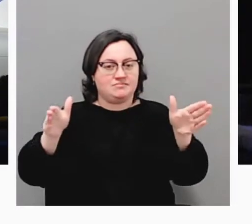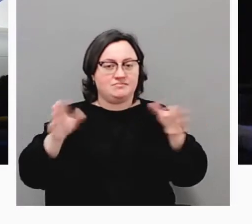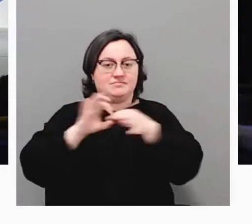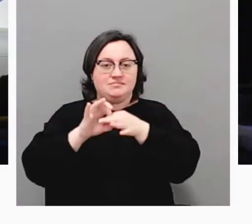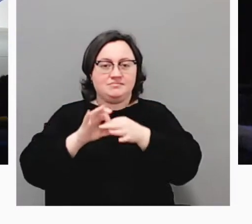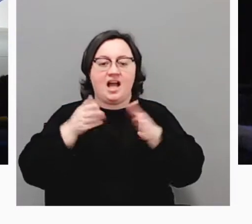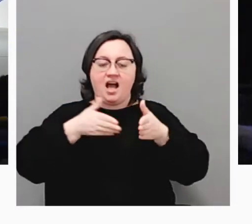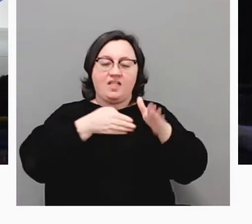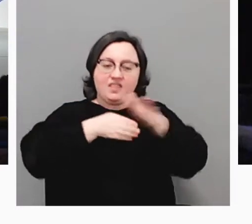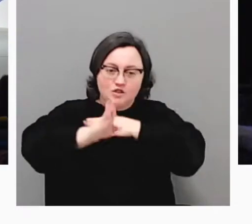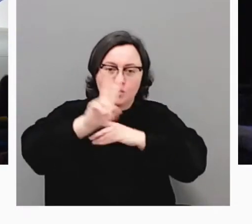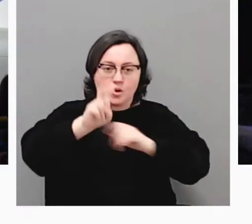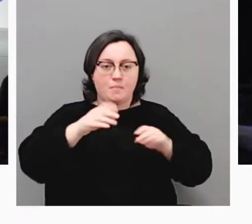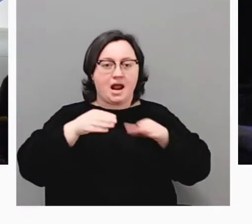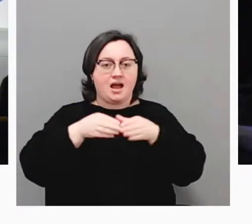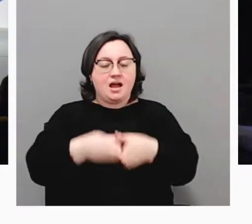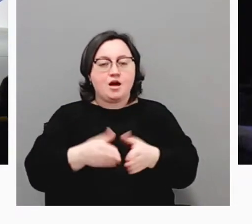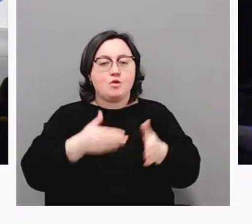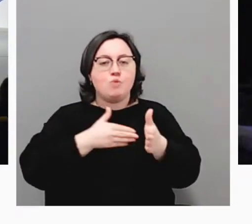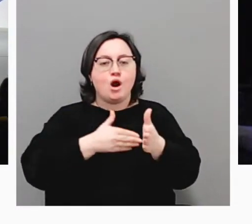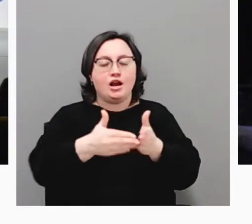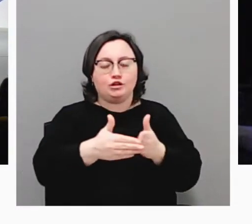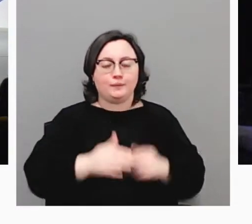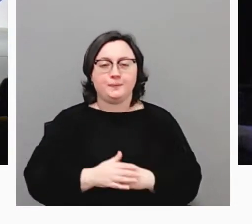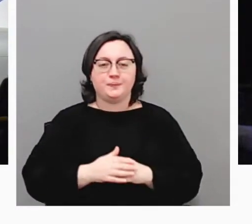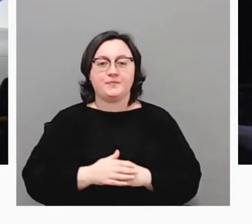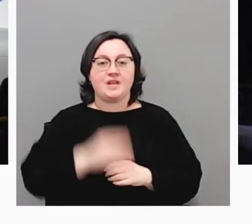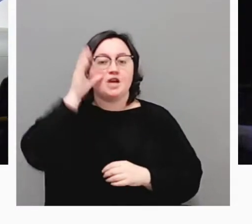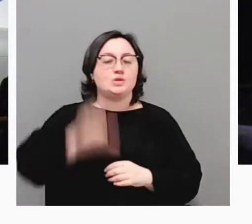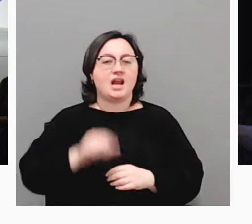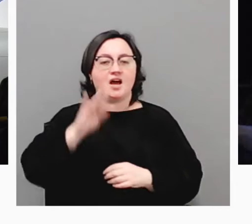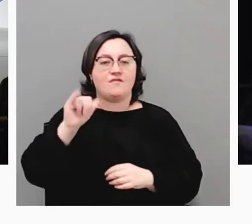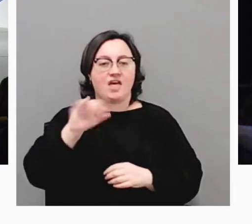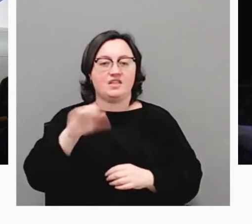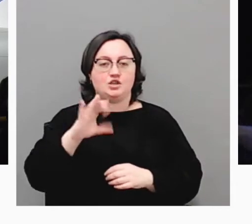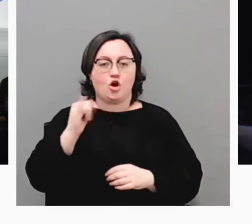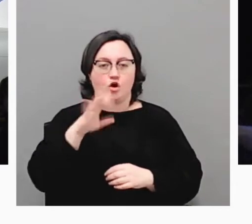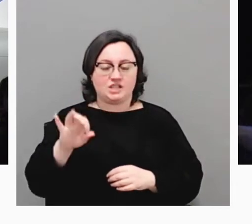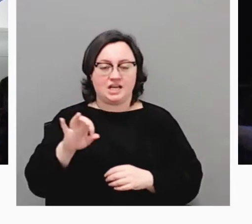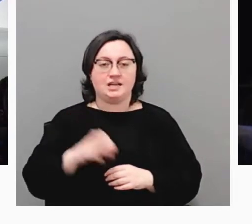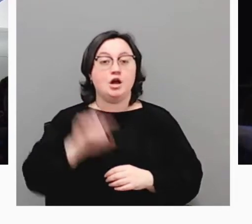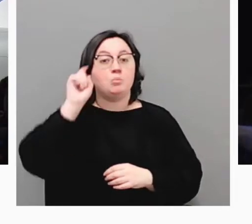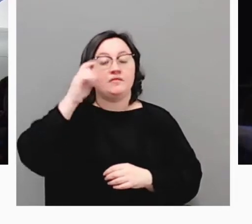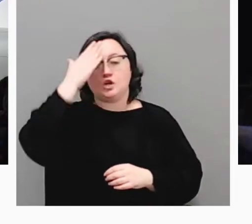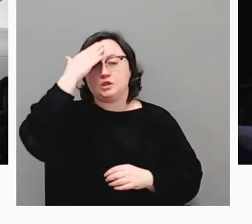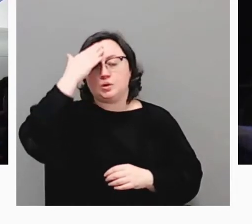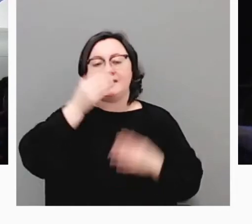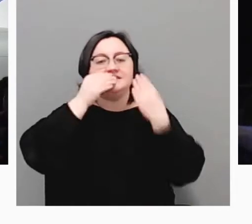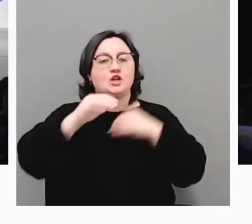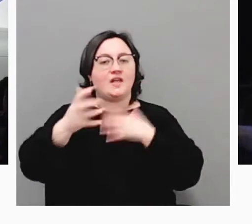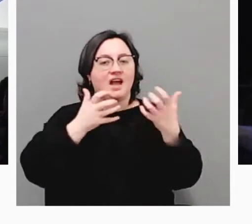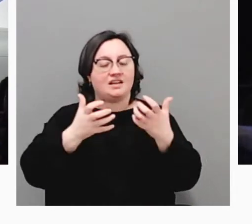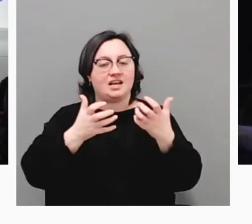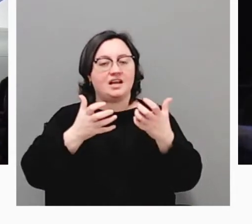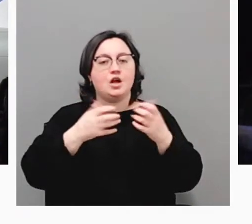accesos también al puerto. Vamos a escuchar ahora a Francisco José Rodríguez Marín, recordamos, profesor titular de Historia del Arte en la